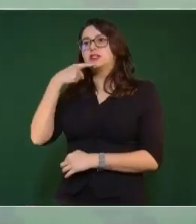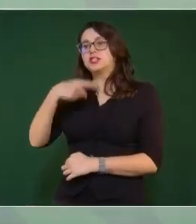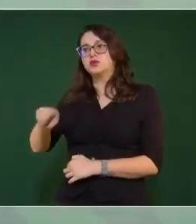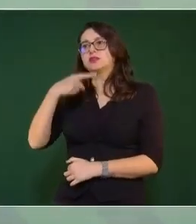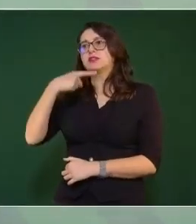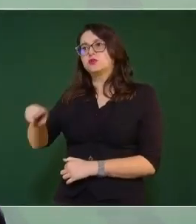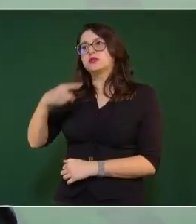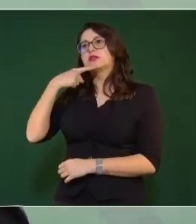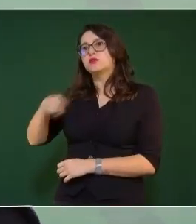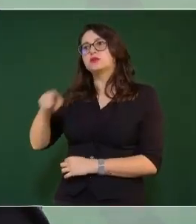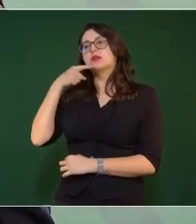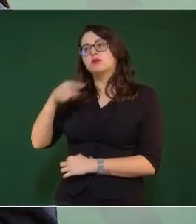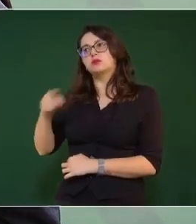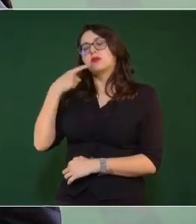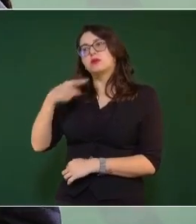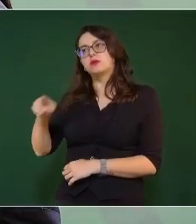de